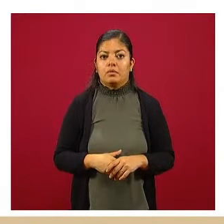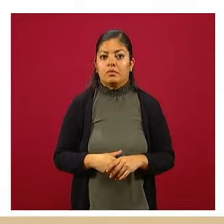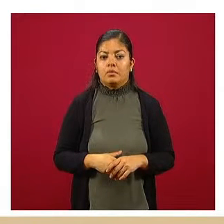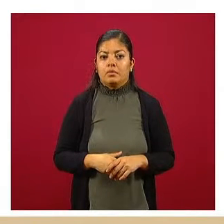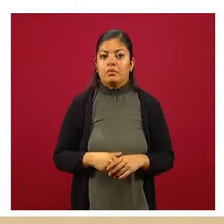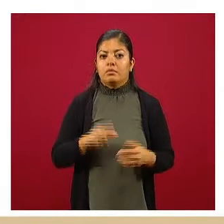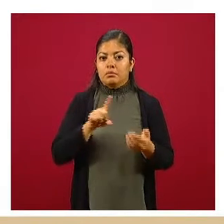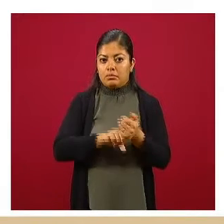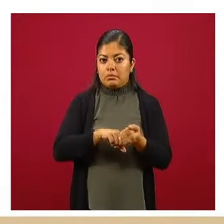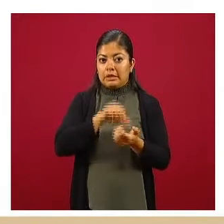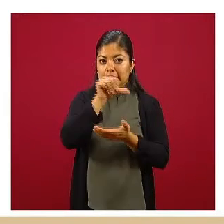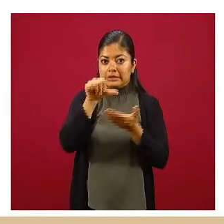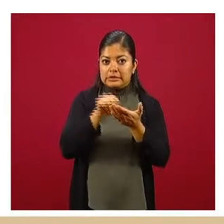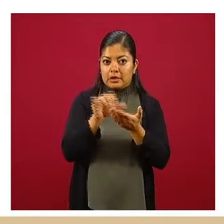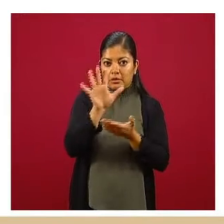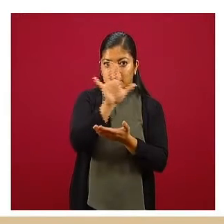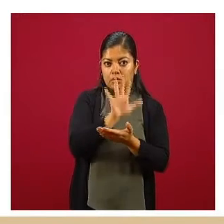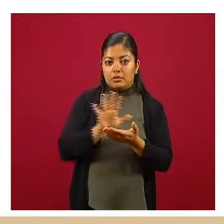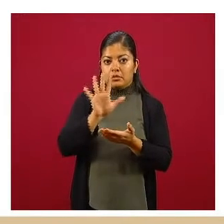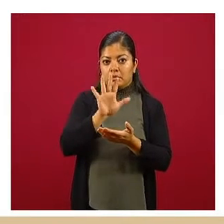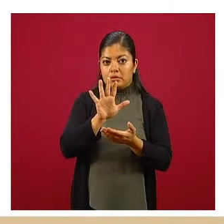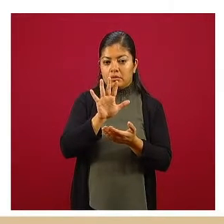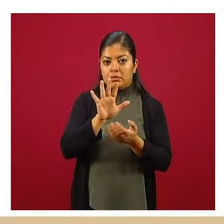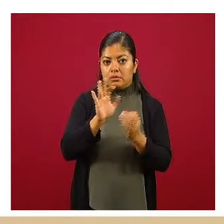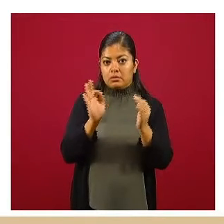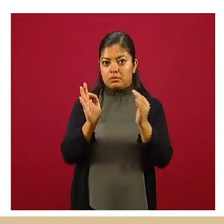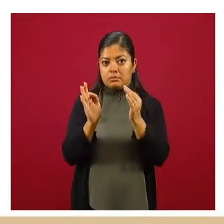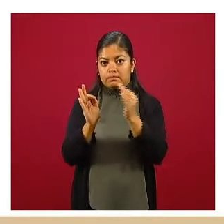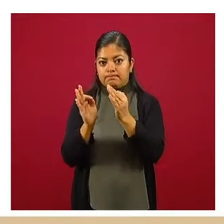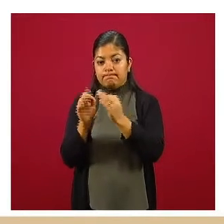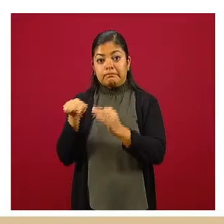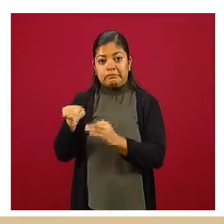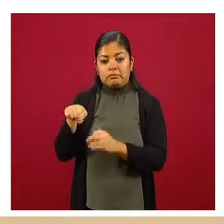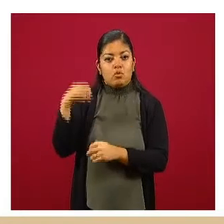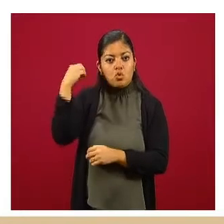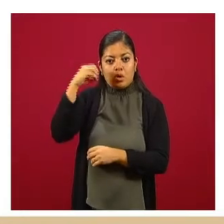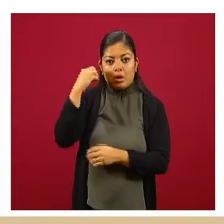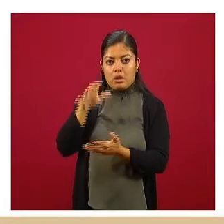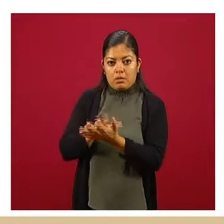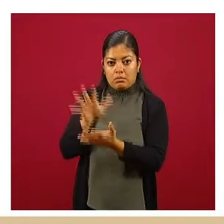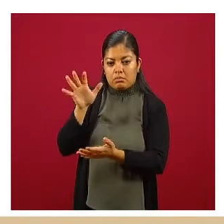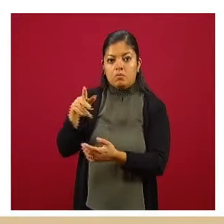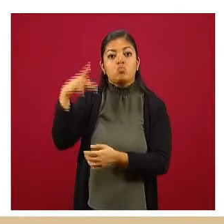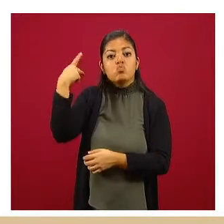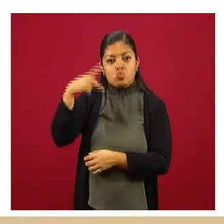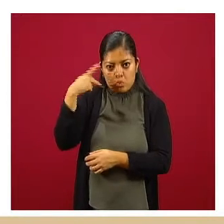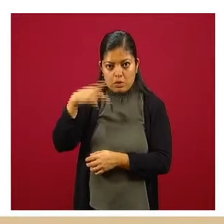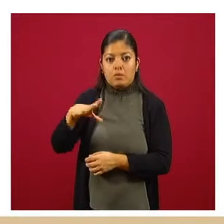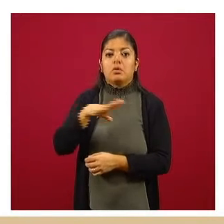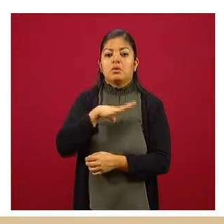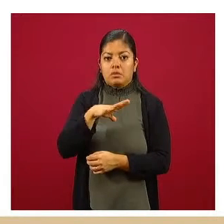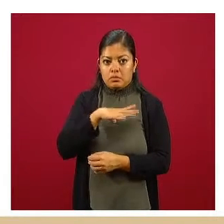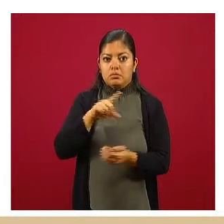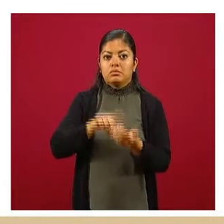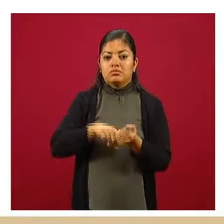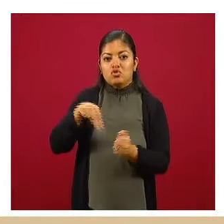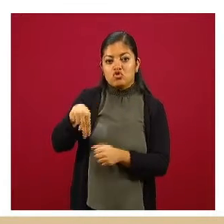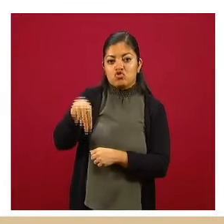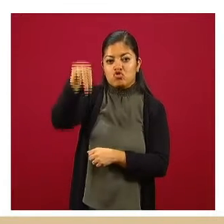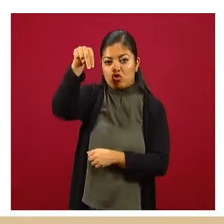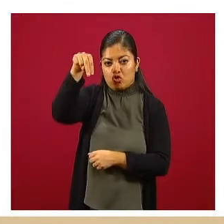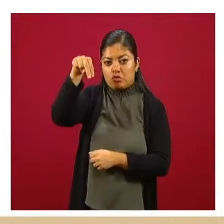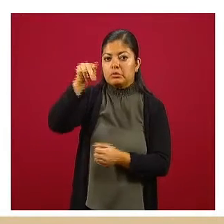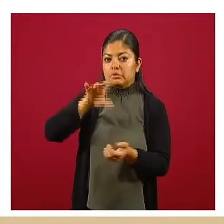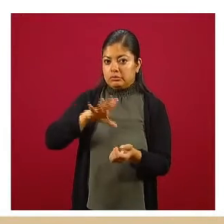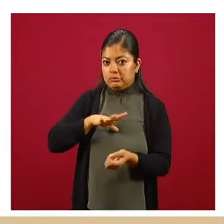En la zona central nos vamos a ir acercando hacia Oaxaca, donde está la mayoría, pero vemos Puebla. Puebla tiene también, en la Sierra Norte de Puebla hay